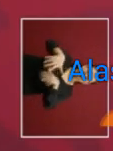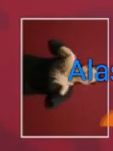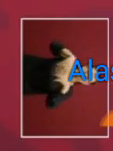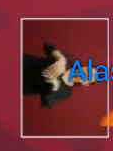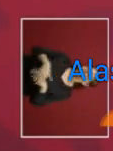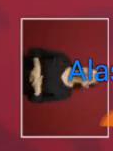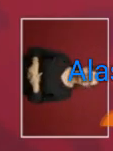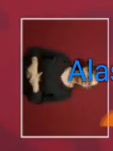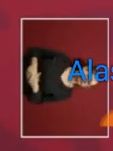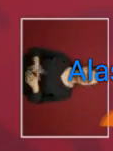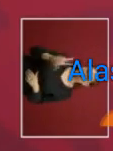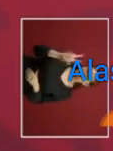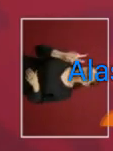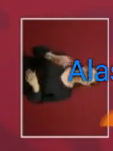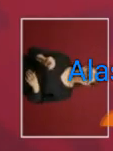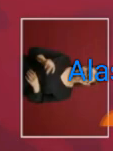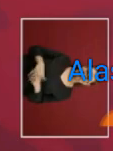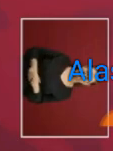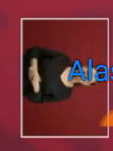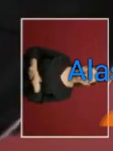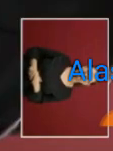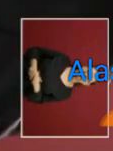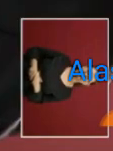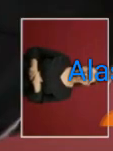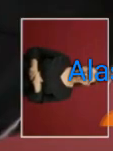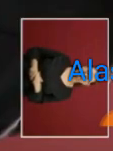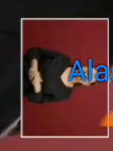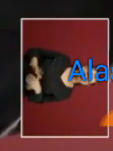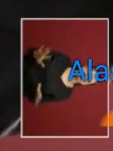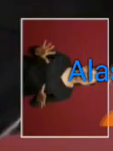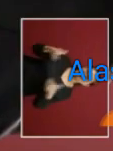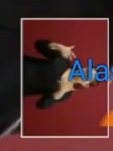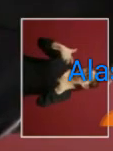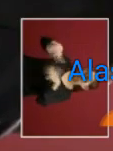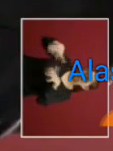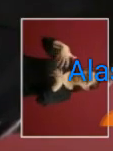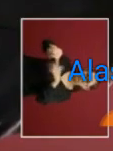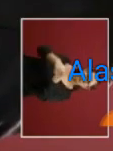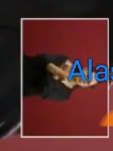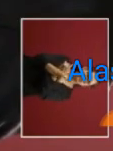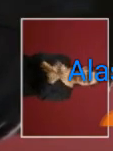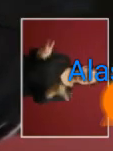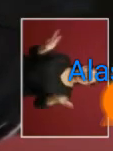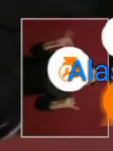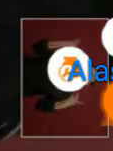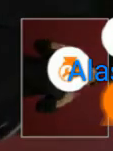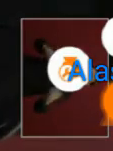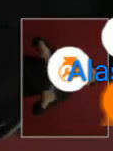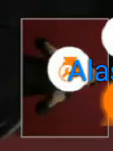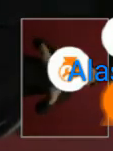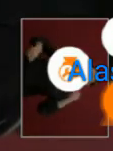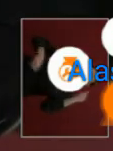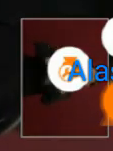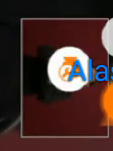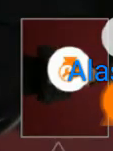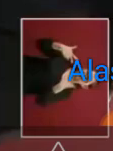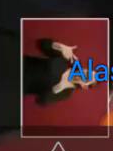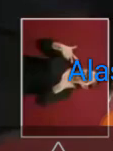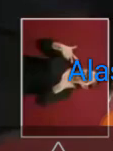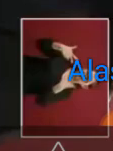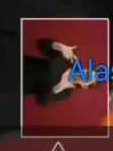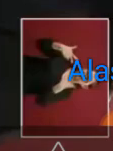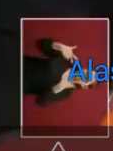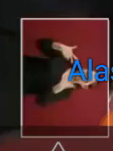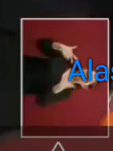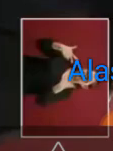en esta ocasión es una manifestación libre de todos los trabajadores.